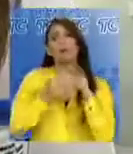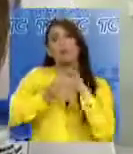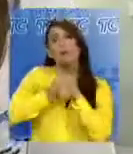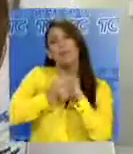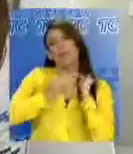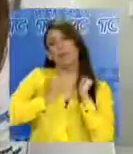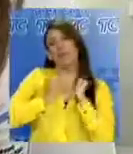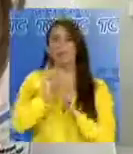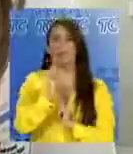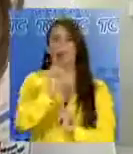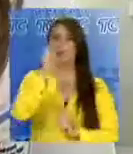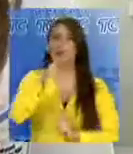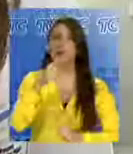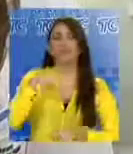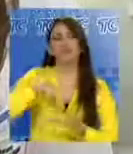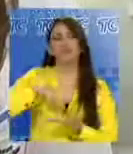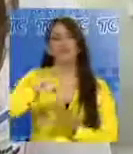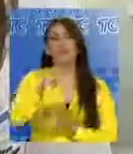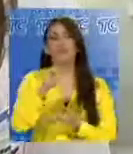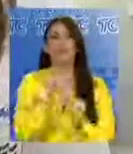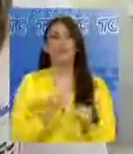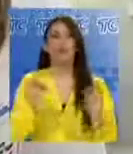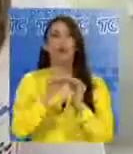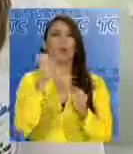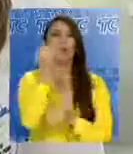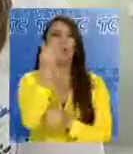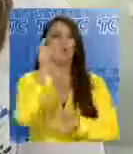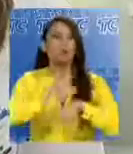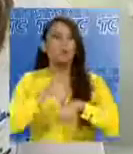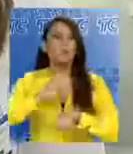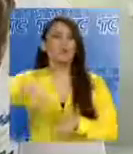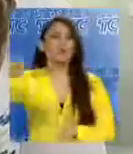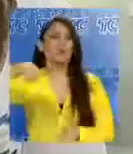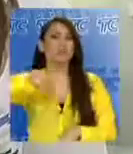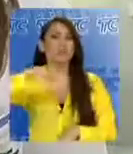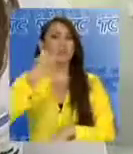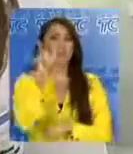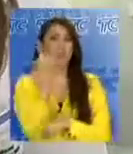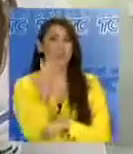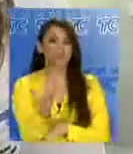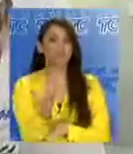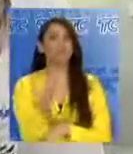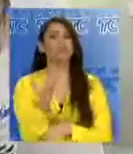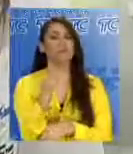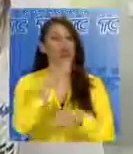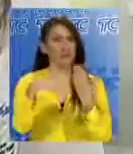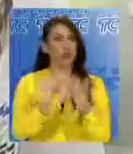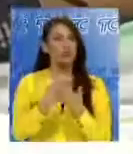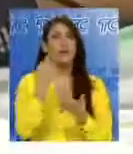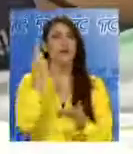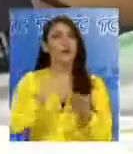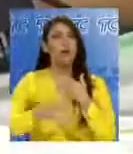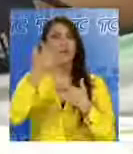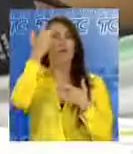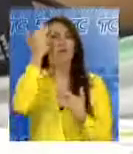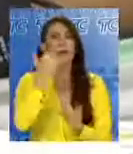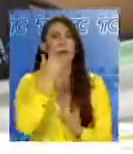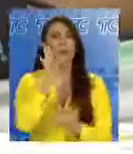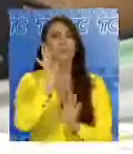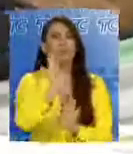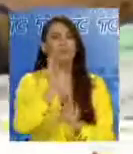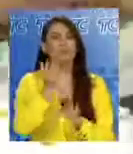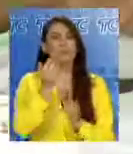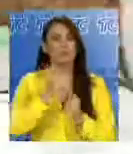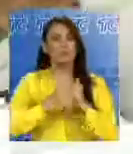tener. Cuántos controles prenatales debe tener. Cuáles son las enfermedades preexistentes que pueden complicar el embarazo. Será en el Coliseo